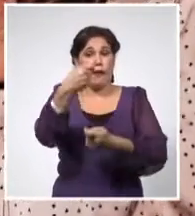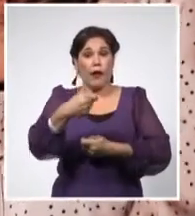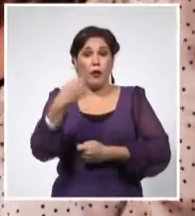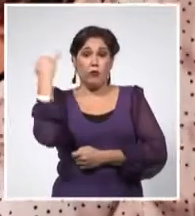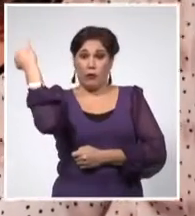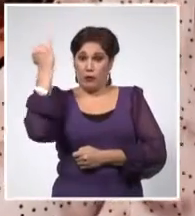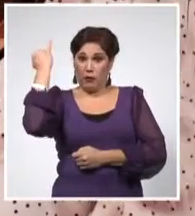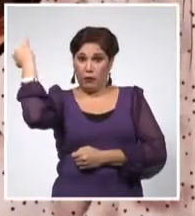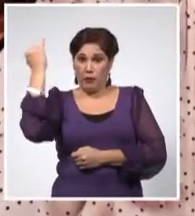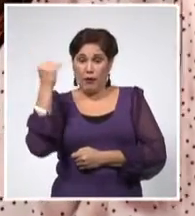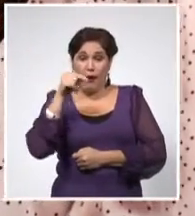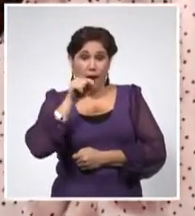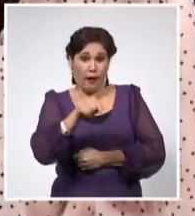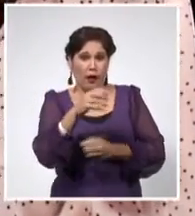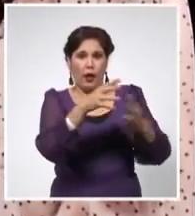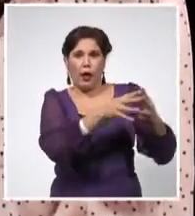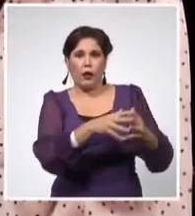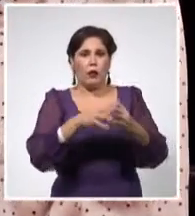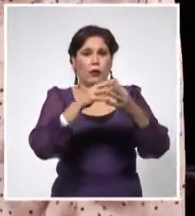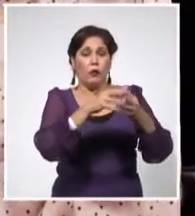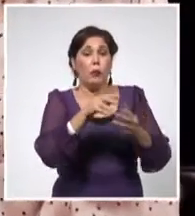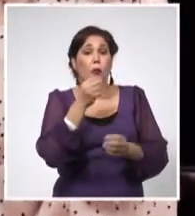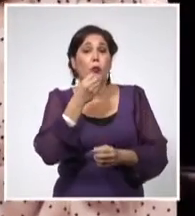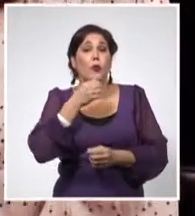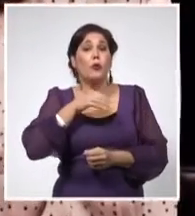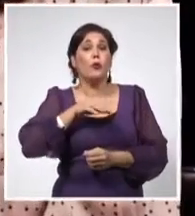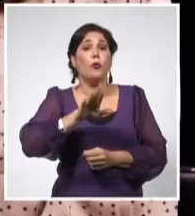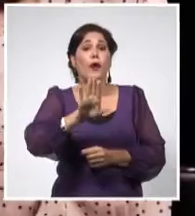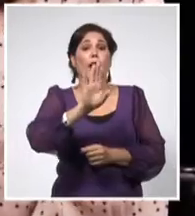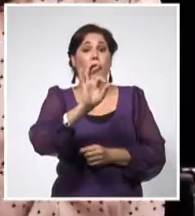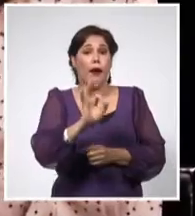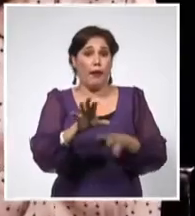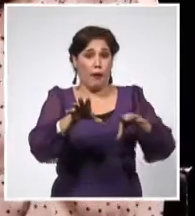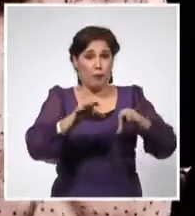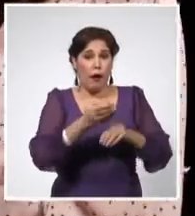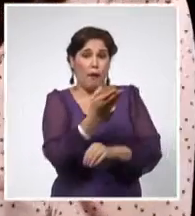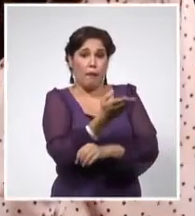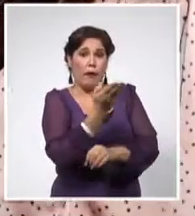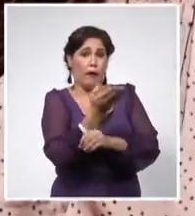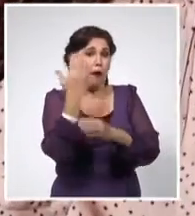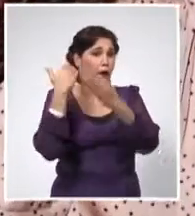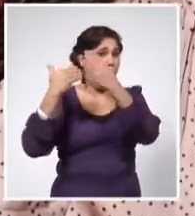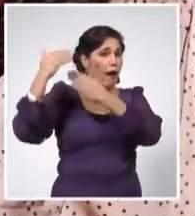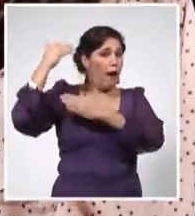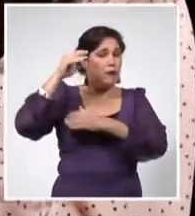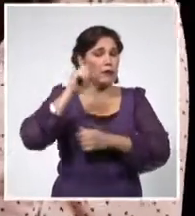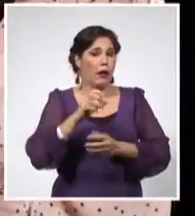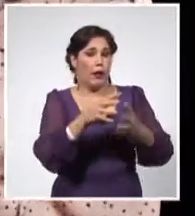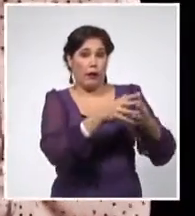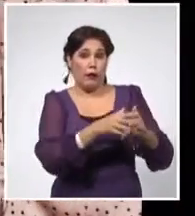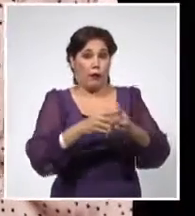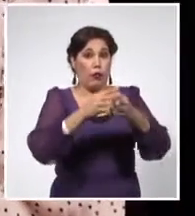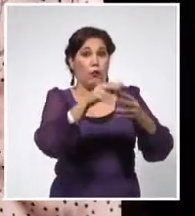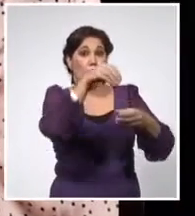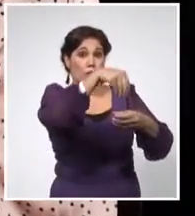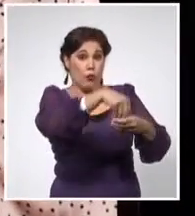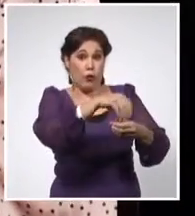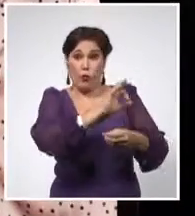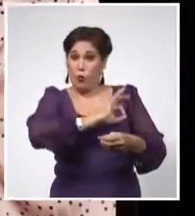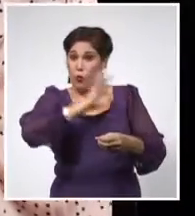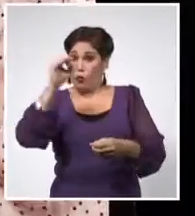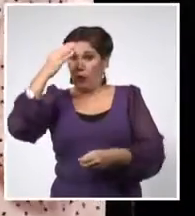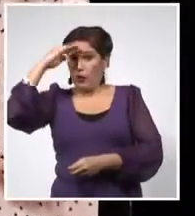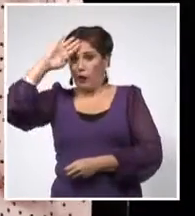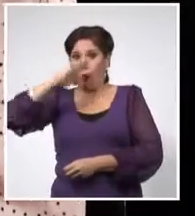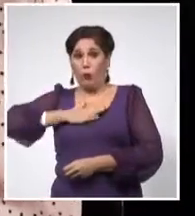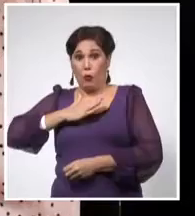internacional, en la que Estados Unidos habría podido hacer suya la reclamación de los norteamericanos, nunca de los